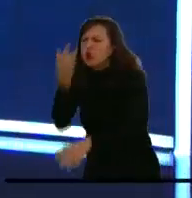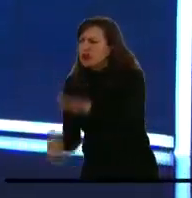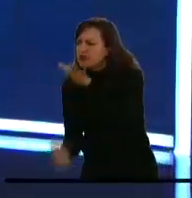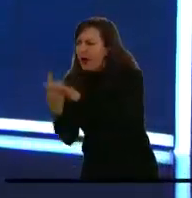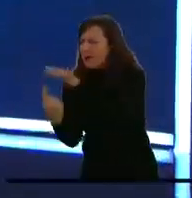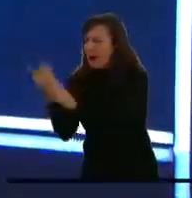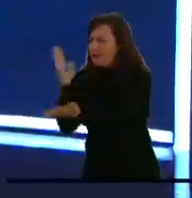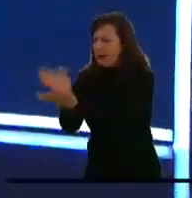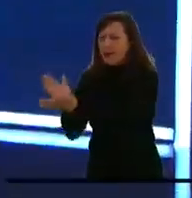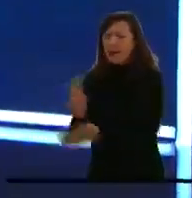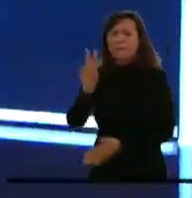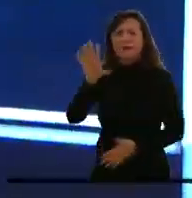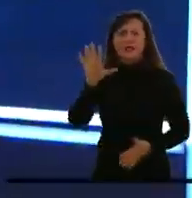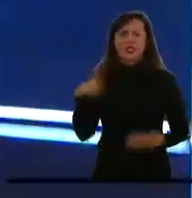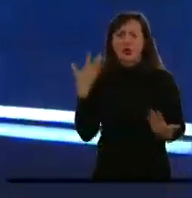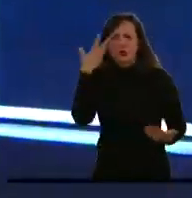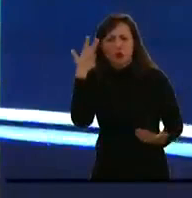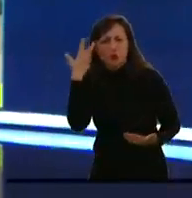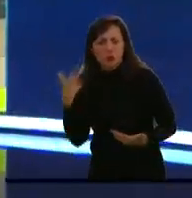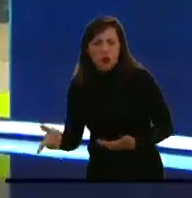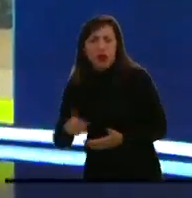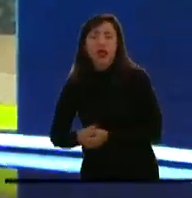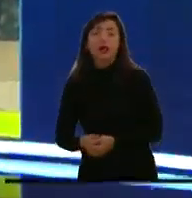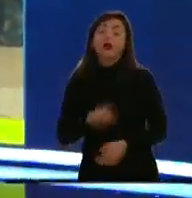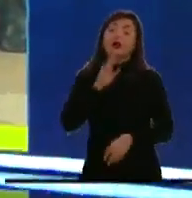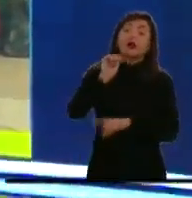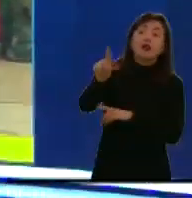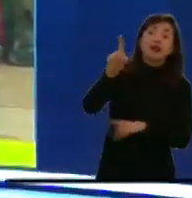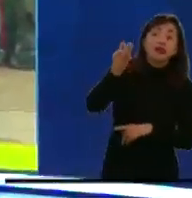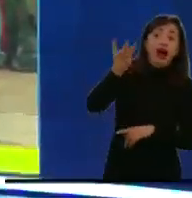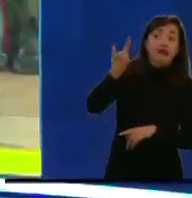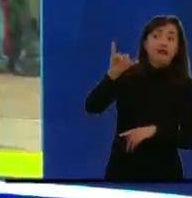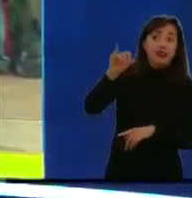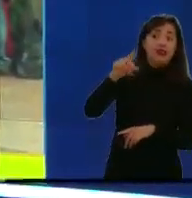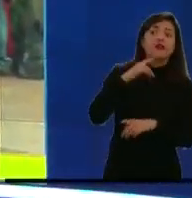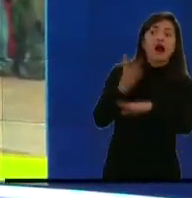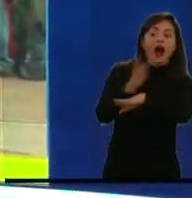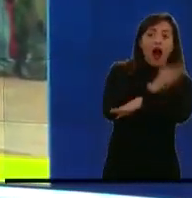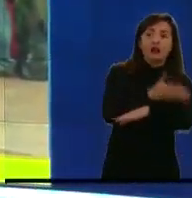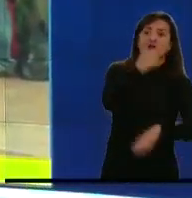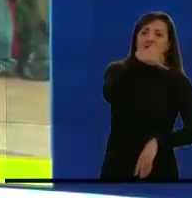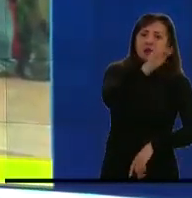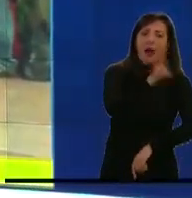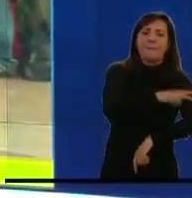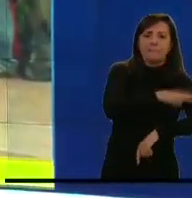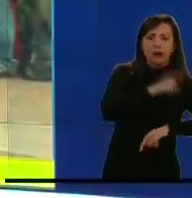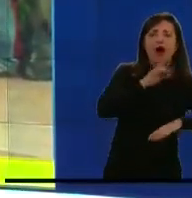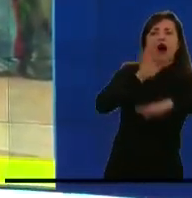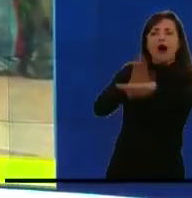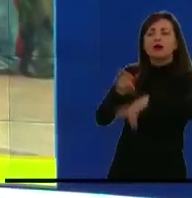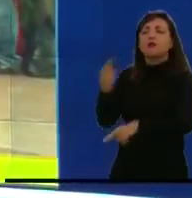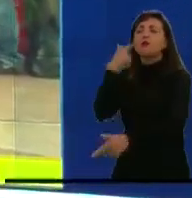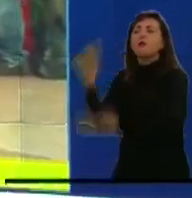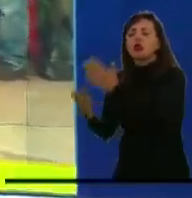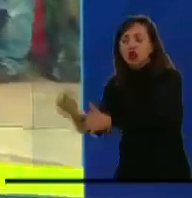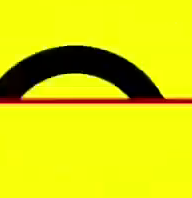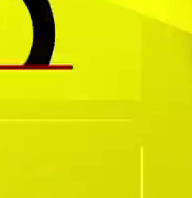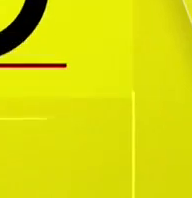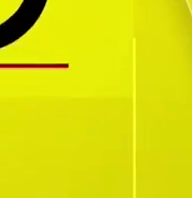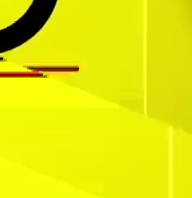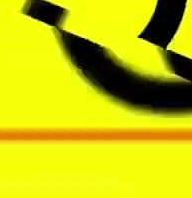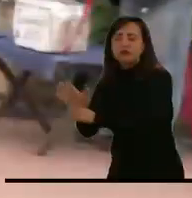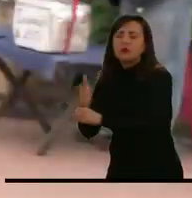todos estos contagios. David, y ya la personería había advertido un posible brote de COVID en este lugar. Buenas tardes.